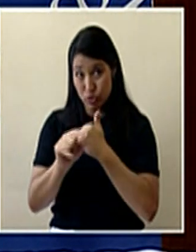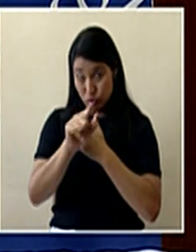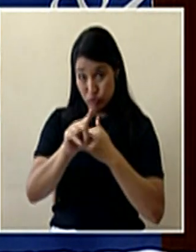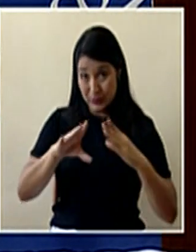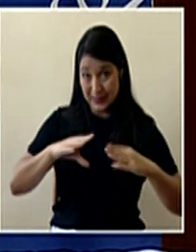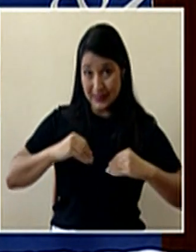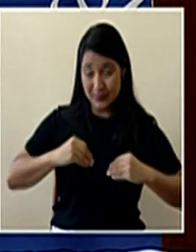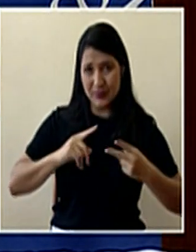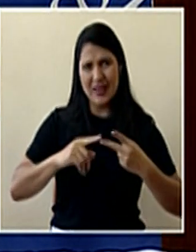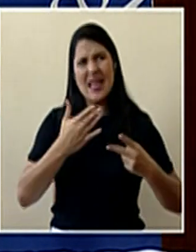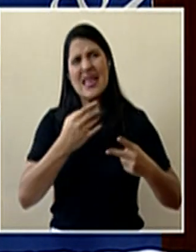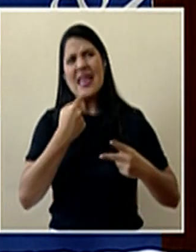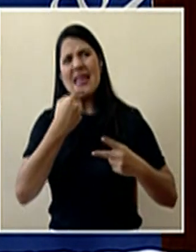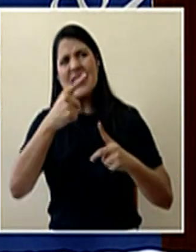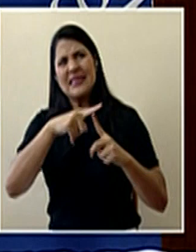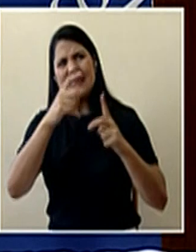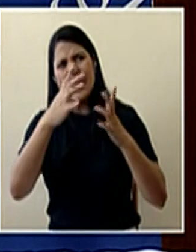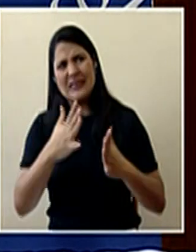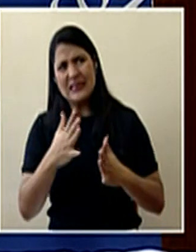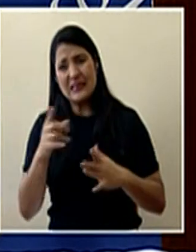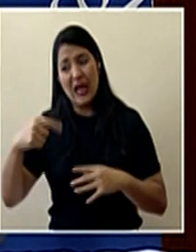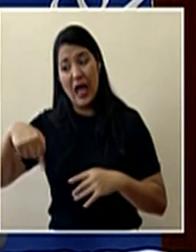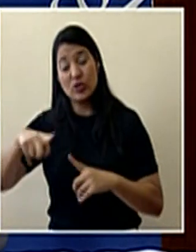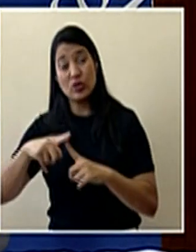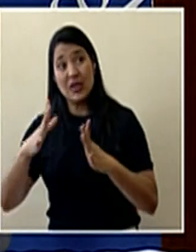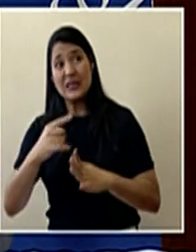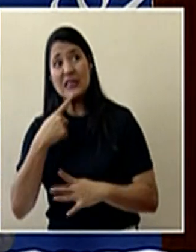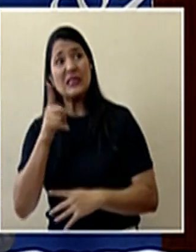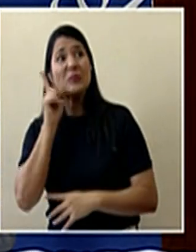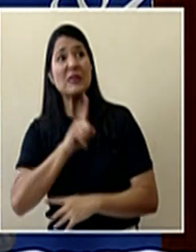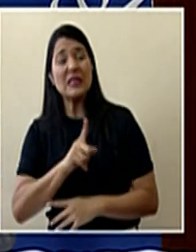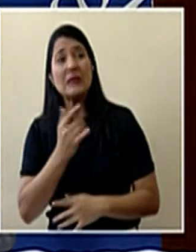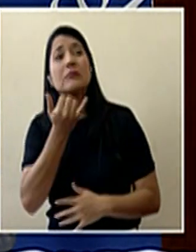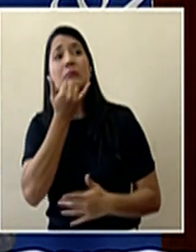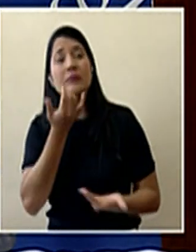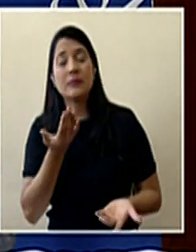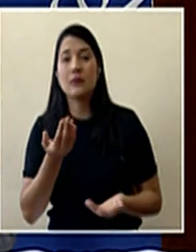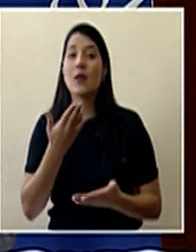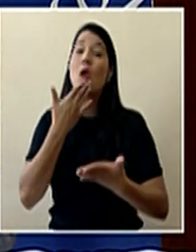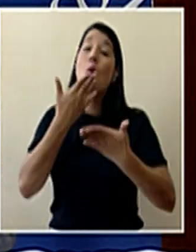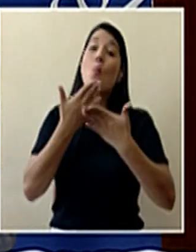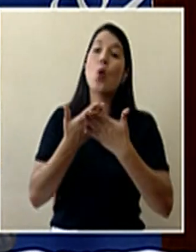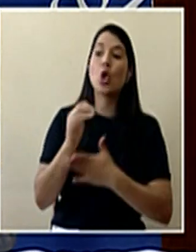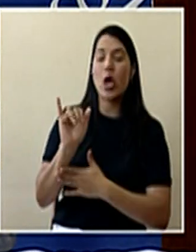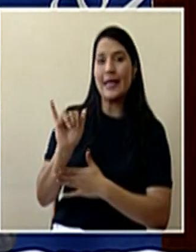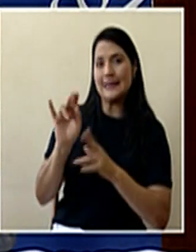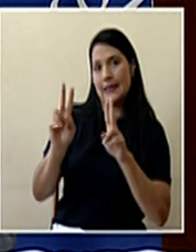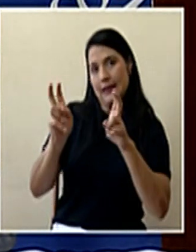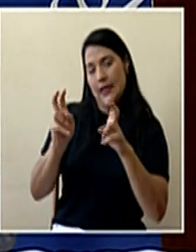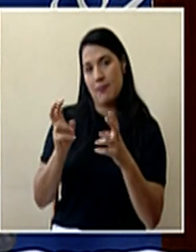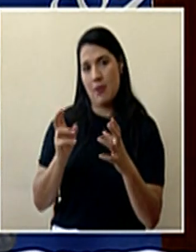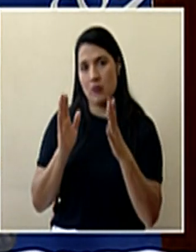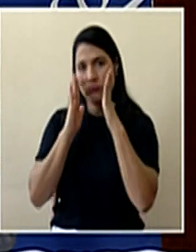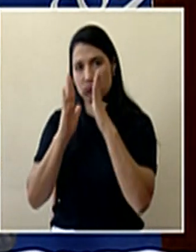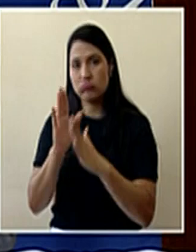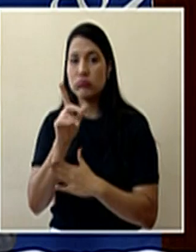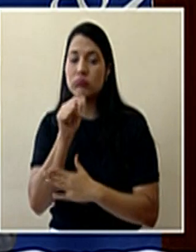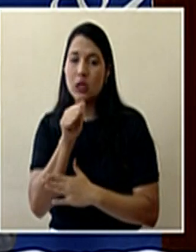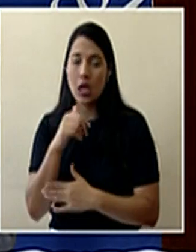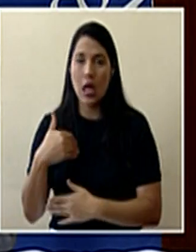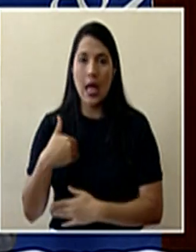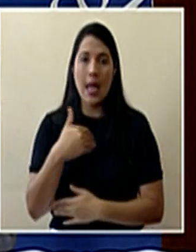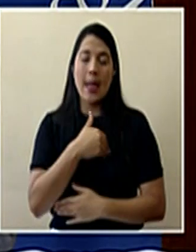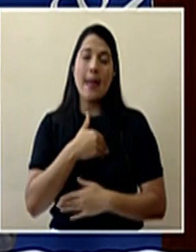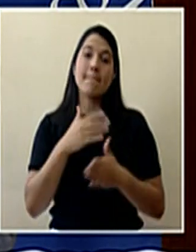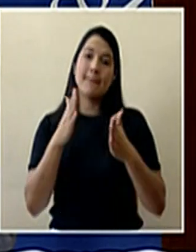los cuales señalan que estas denuncias son falsas? Bueno, en realidad ese tema lo va a abordar la autoridad competente, que se trata del Ministerio